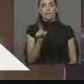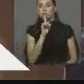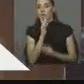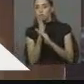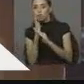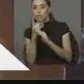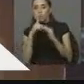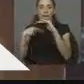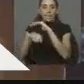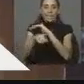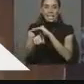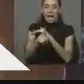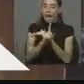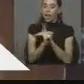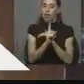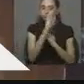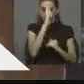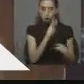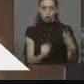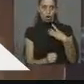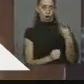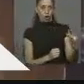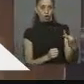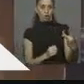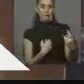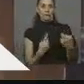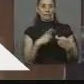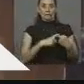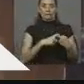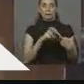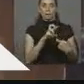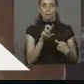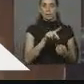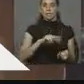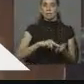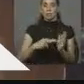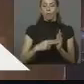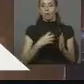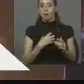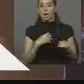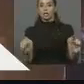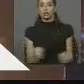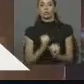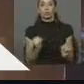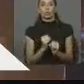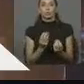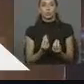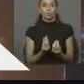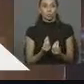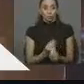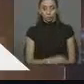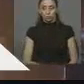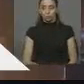un honor pertenecer, era más bien un problema, daba mucho susto.